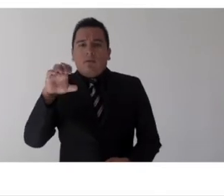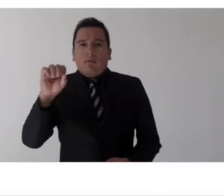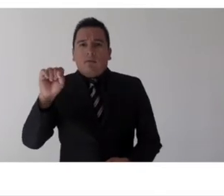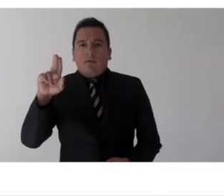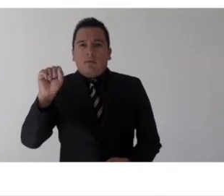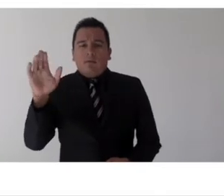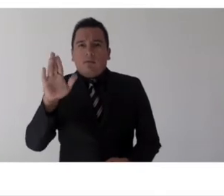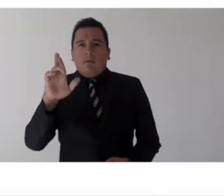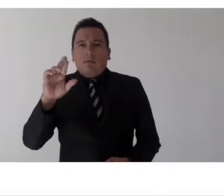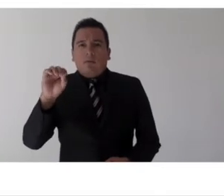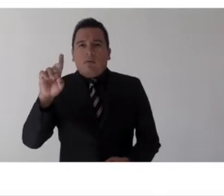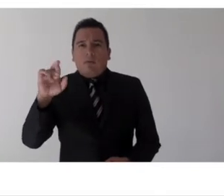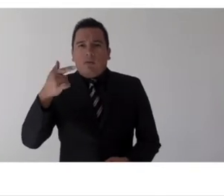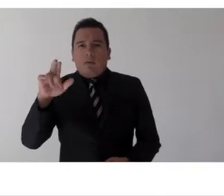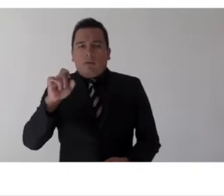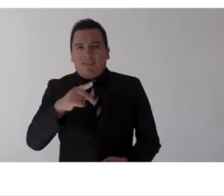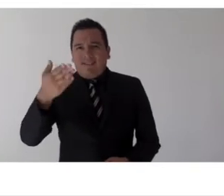CONAPRED en su momento.